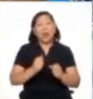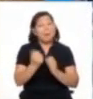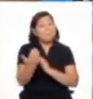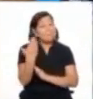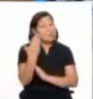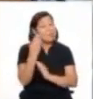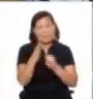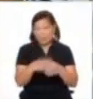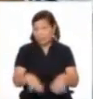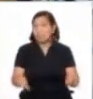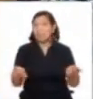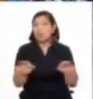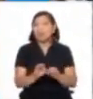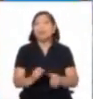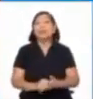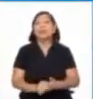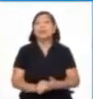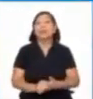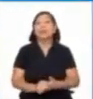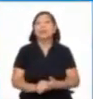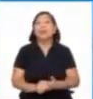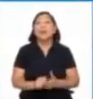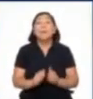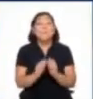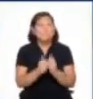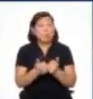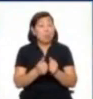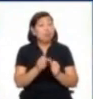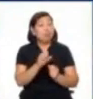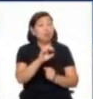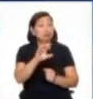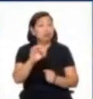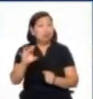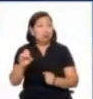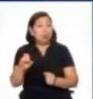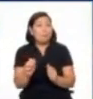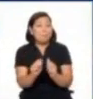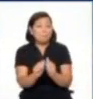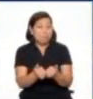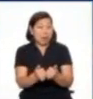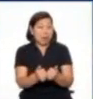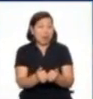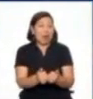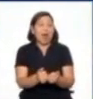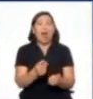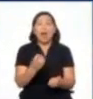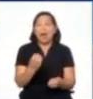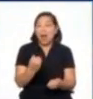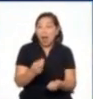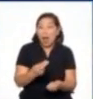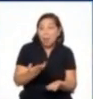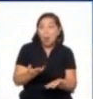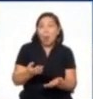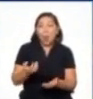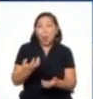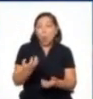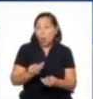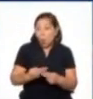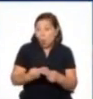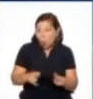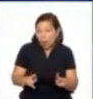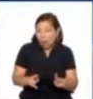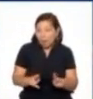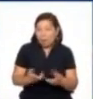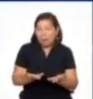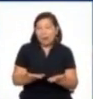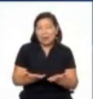que es muy importante. Ahora, con respecto a los panes, hay una gran variedad. Podemos tener pan con camote, con huevo, pero hay